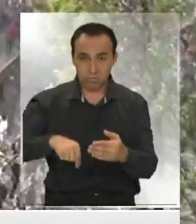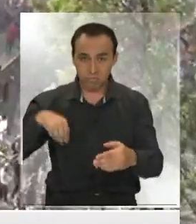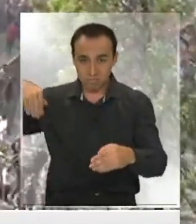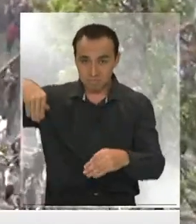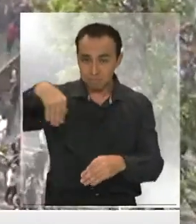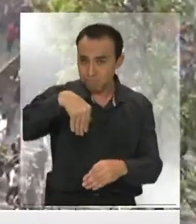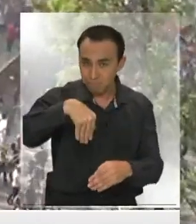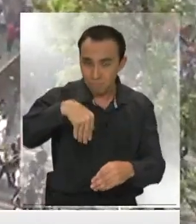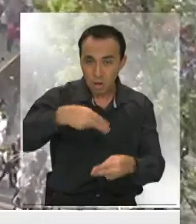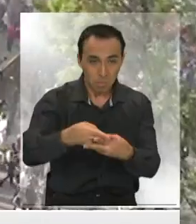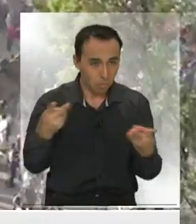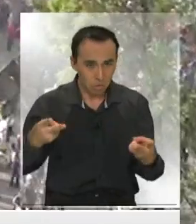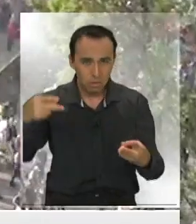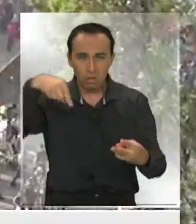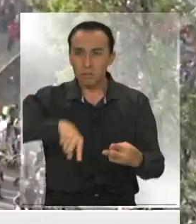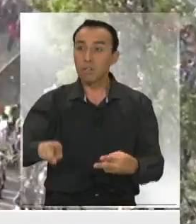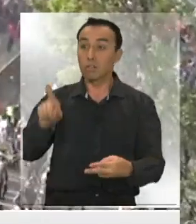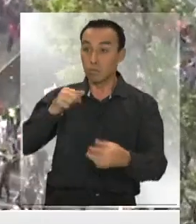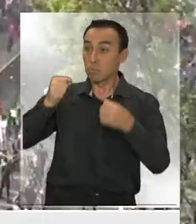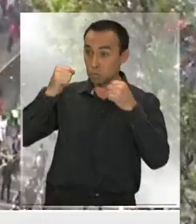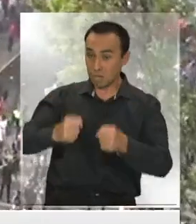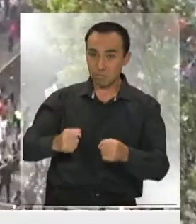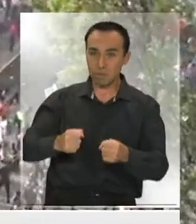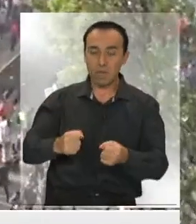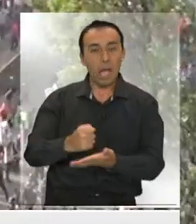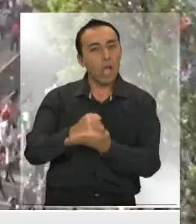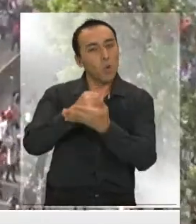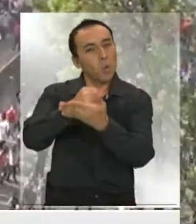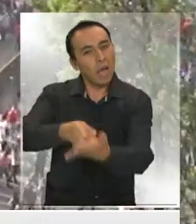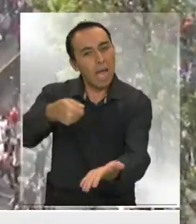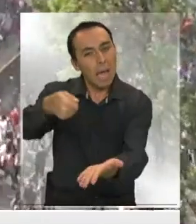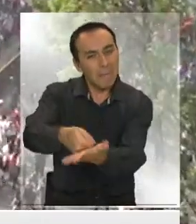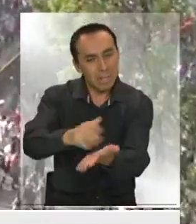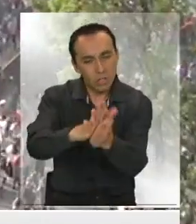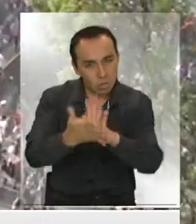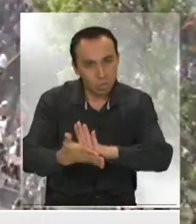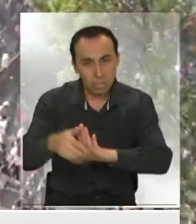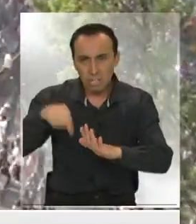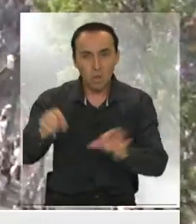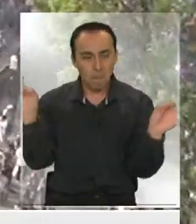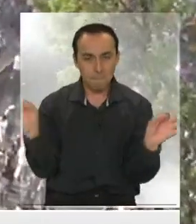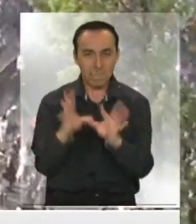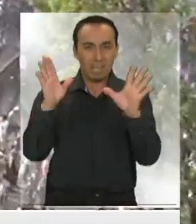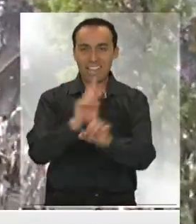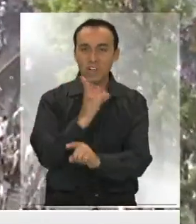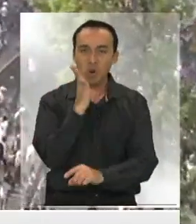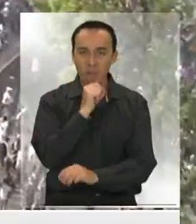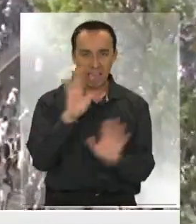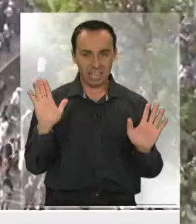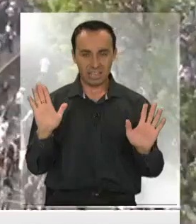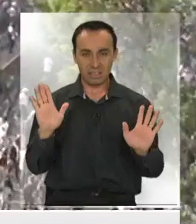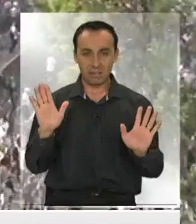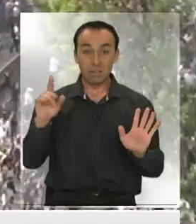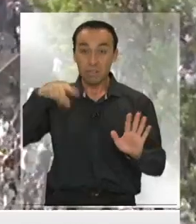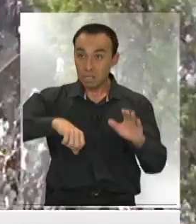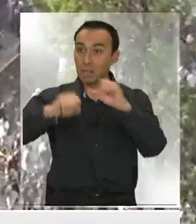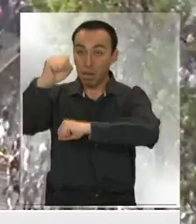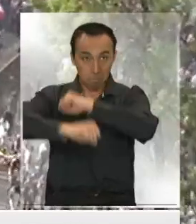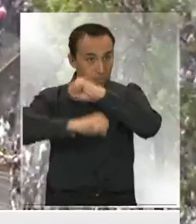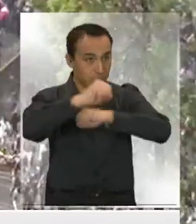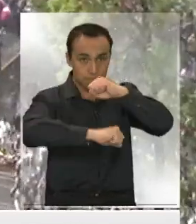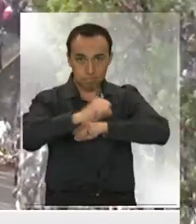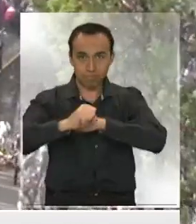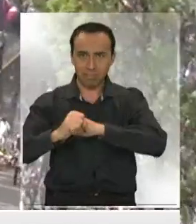que podemos tendremos que ayudar a pagar la cuenta. En esto no hay magia. Y por supuesto, desde el sector empresarial, inmediatamente hubo